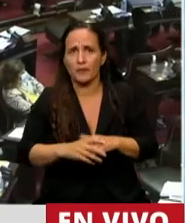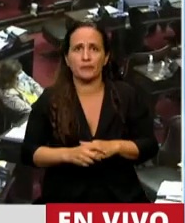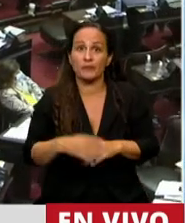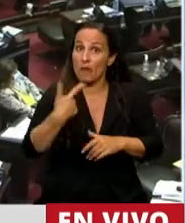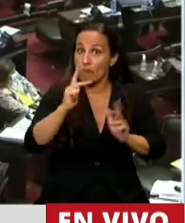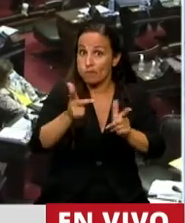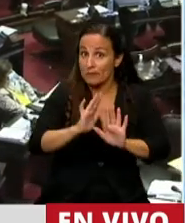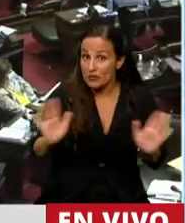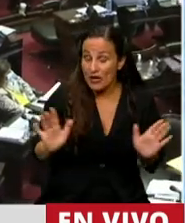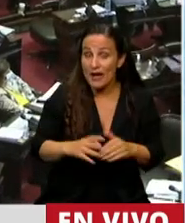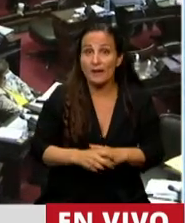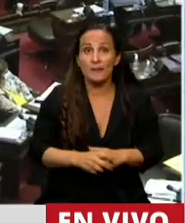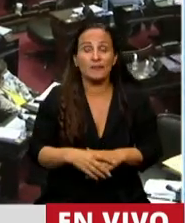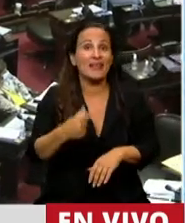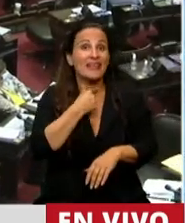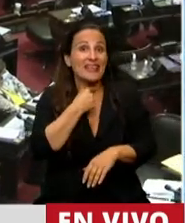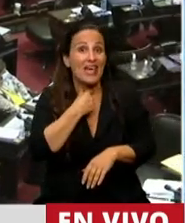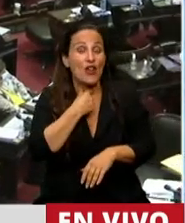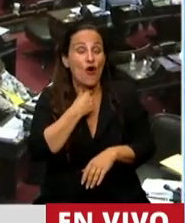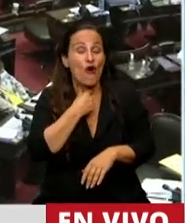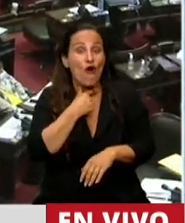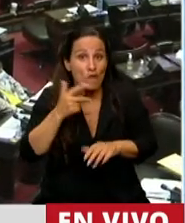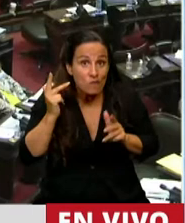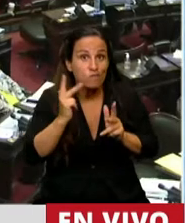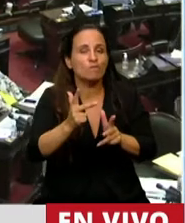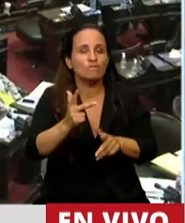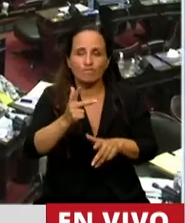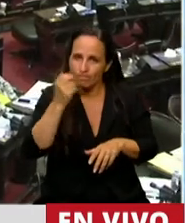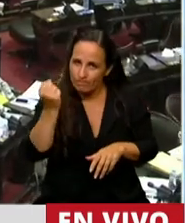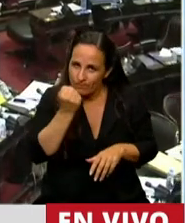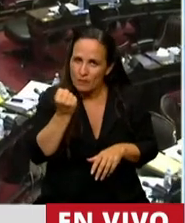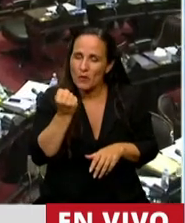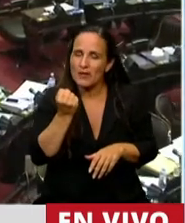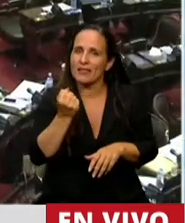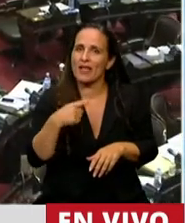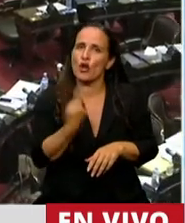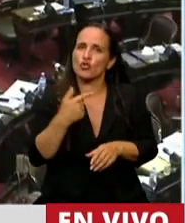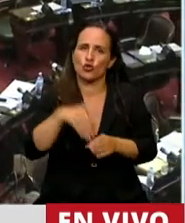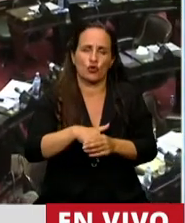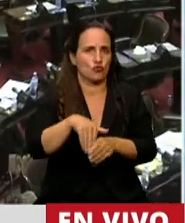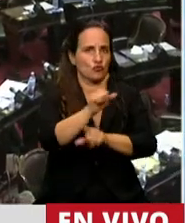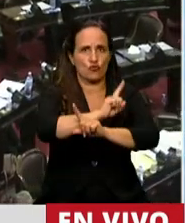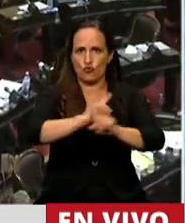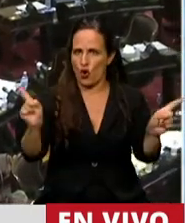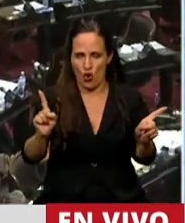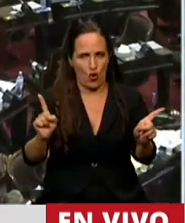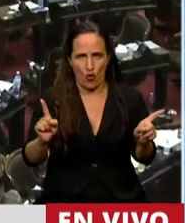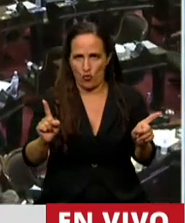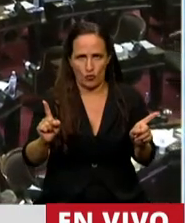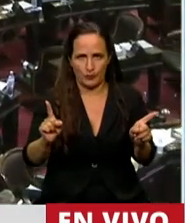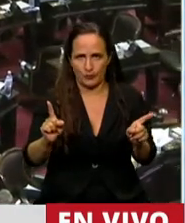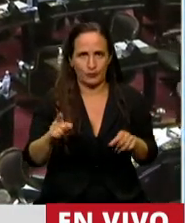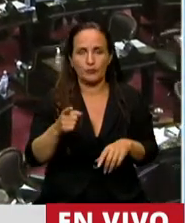esto, quiero hacer hincapié en aquello que de ninguna manera vamos a acompañar, que por supuesto vamos a pedir